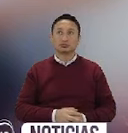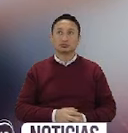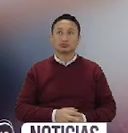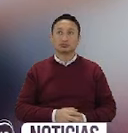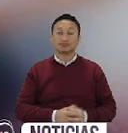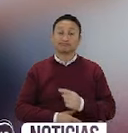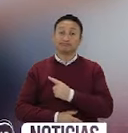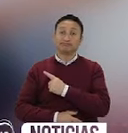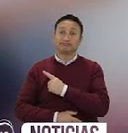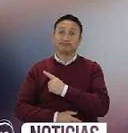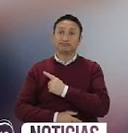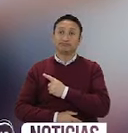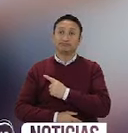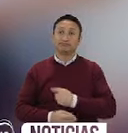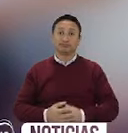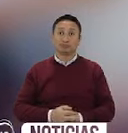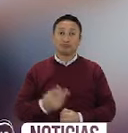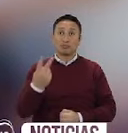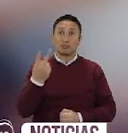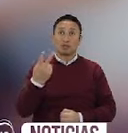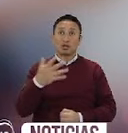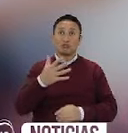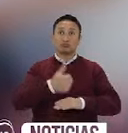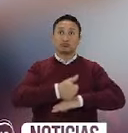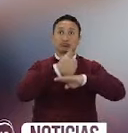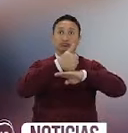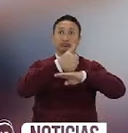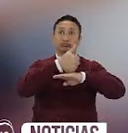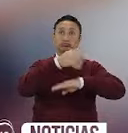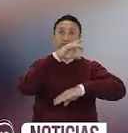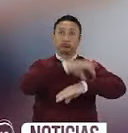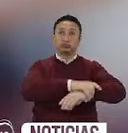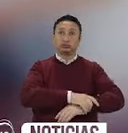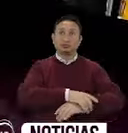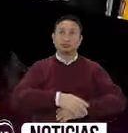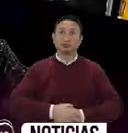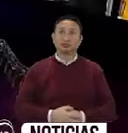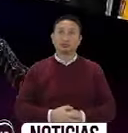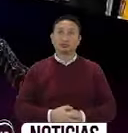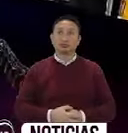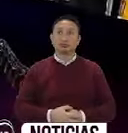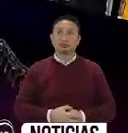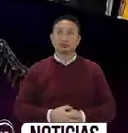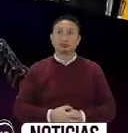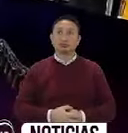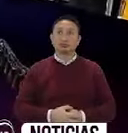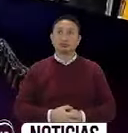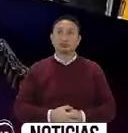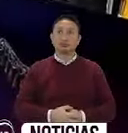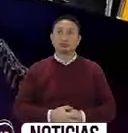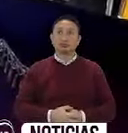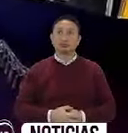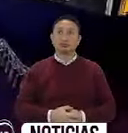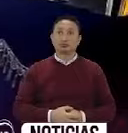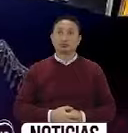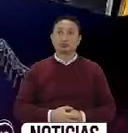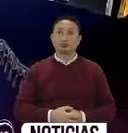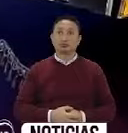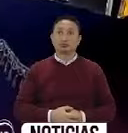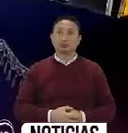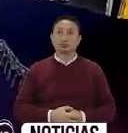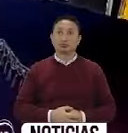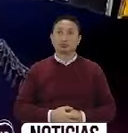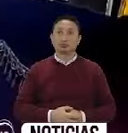pareja de delincuentes ya fue puesto a órdenes de las autoridades competentes, los cuales podrían enfrentar cargos que